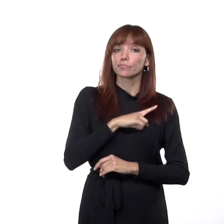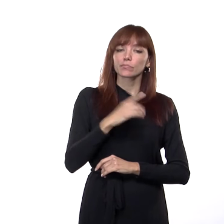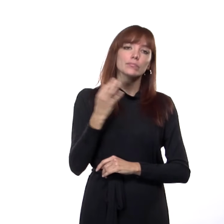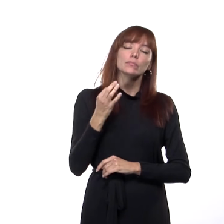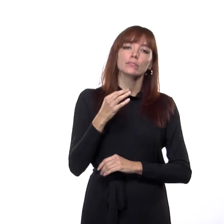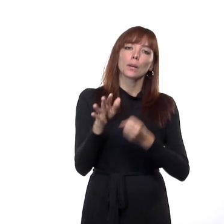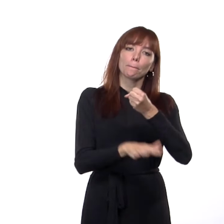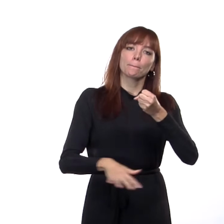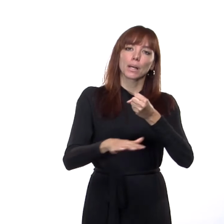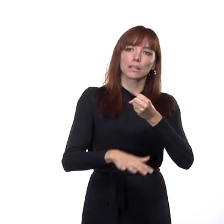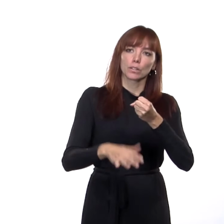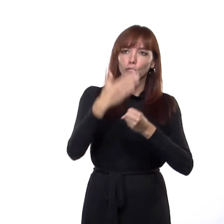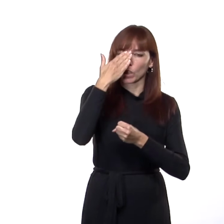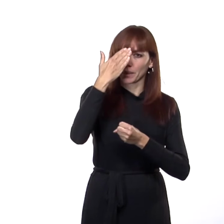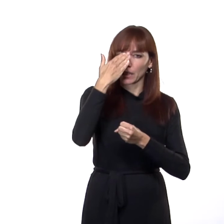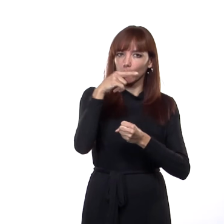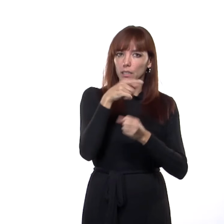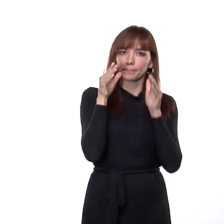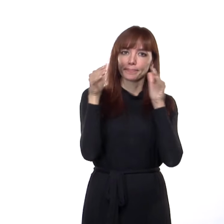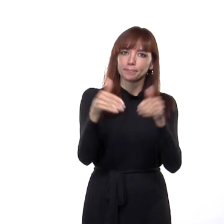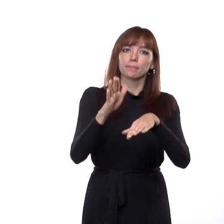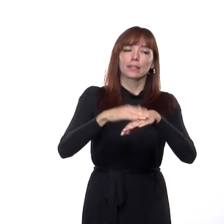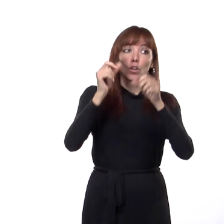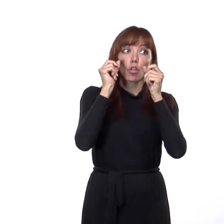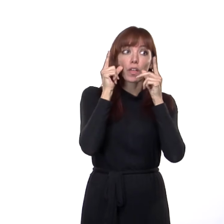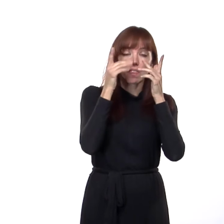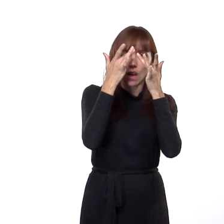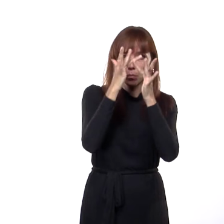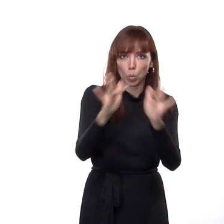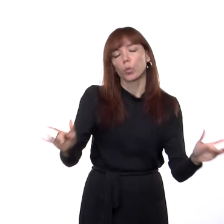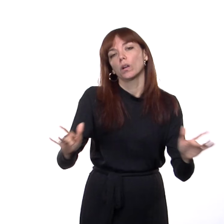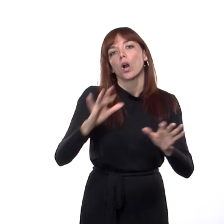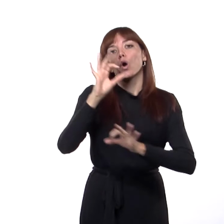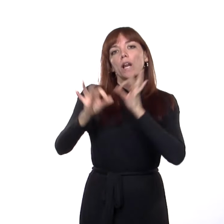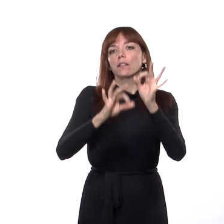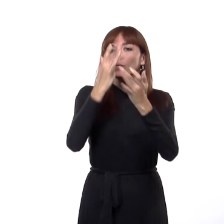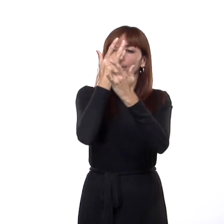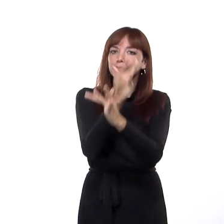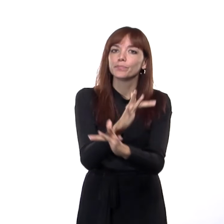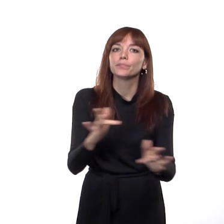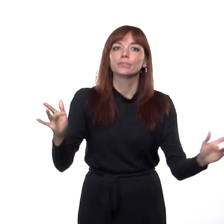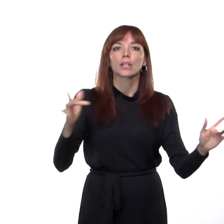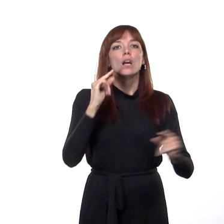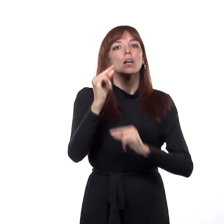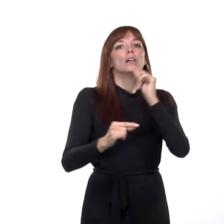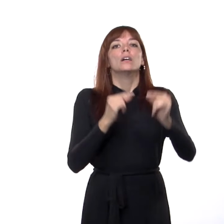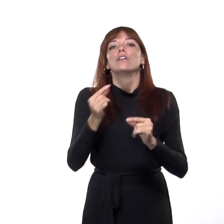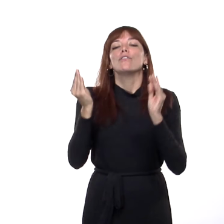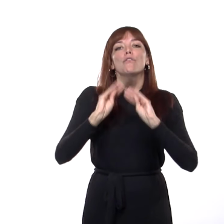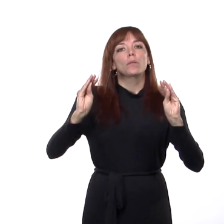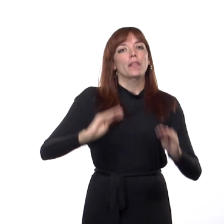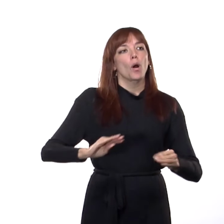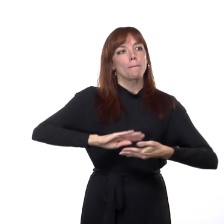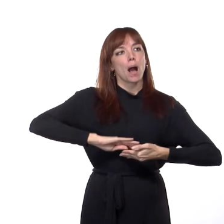pilares fundamentales a que haya una conciencia mayor en las propias organizaciones y que cada vez haya mucha más formación